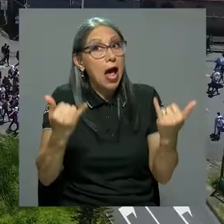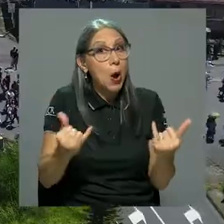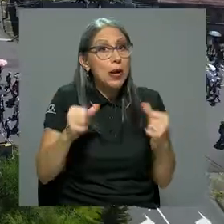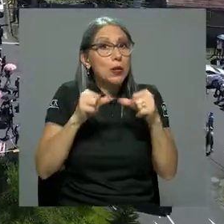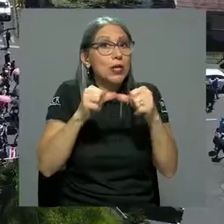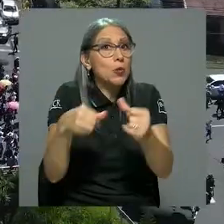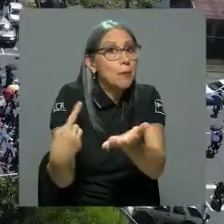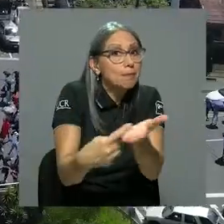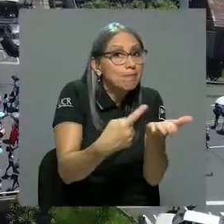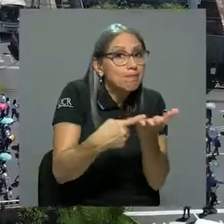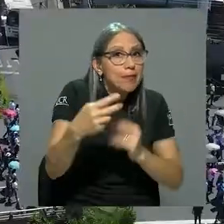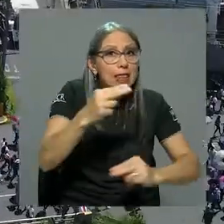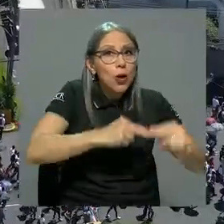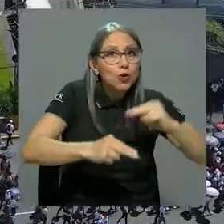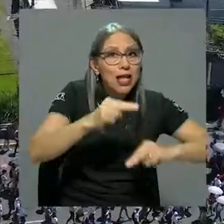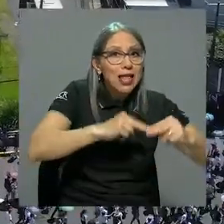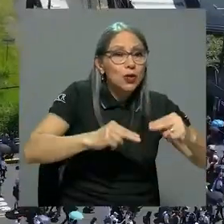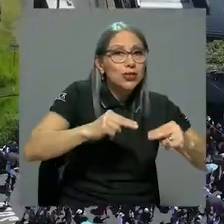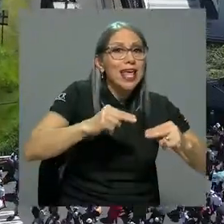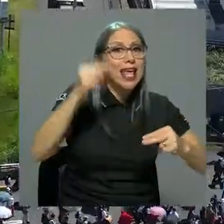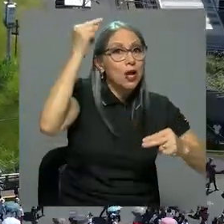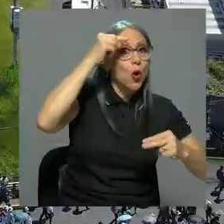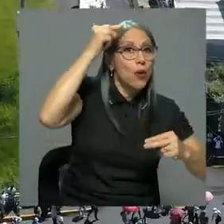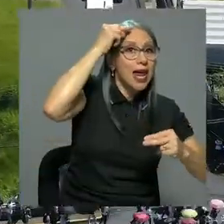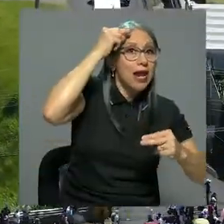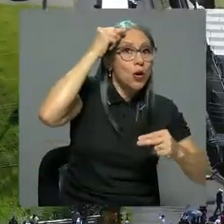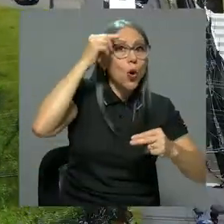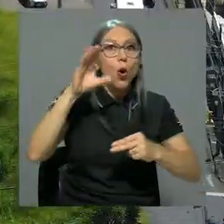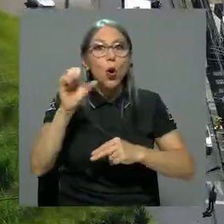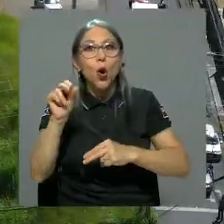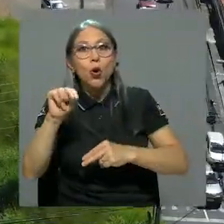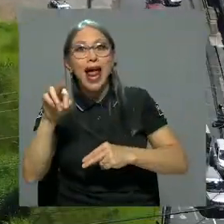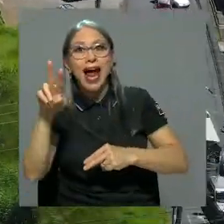obstante, queda en la mesa de negociación entre el gobierno